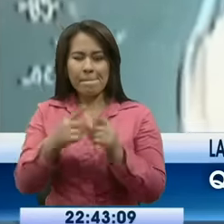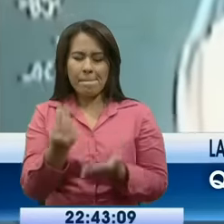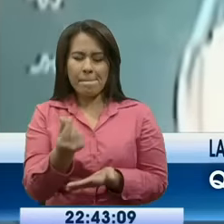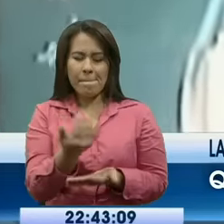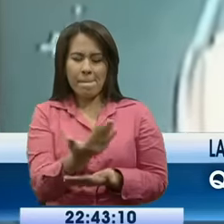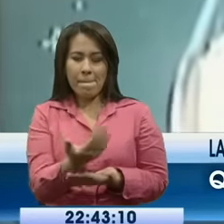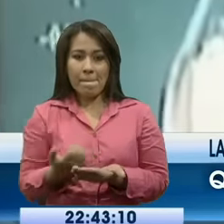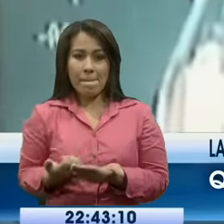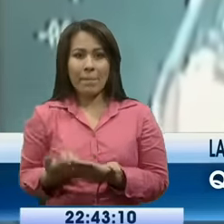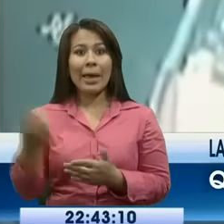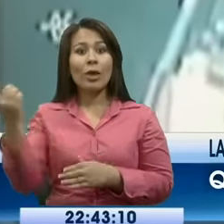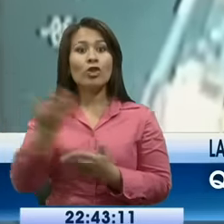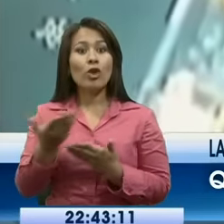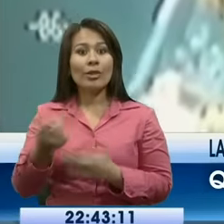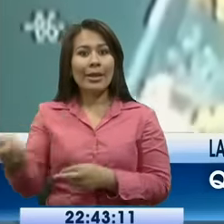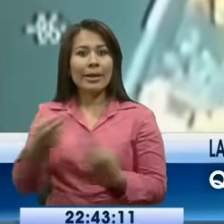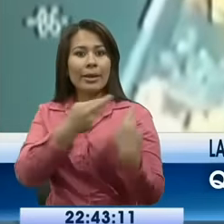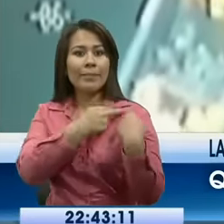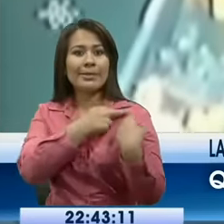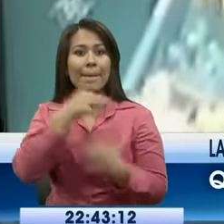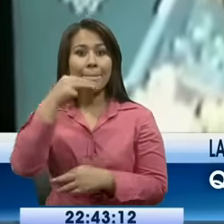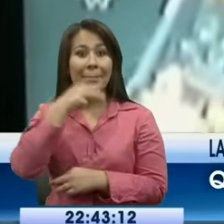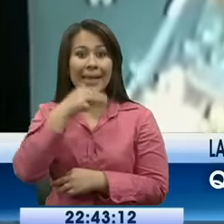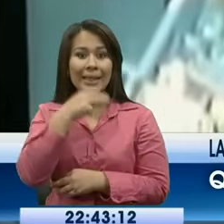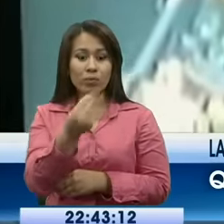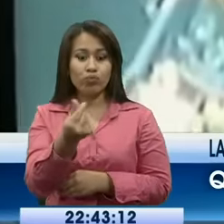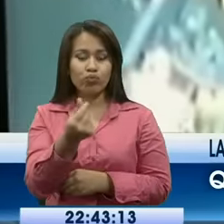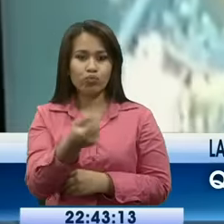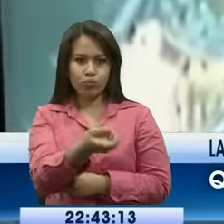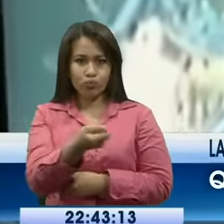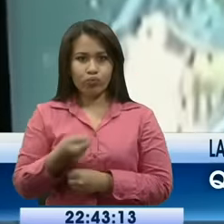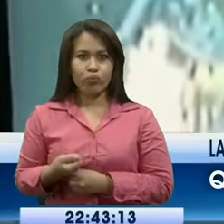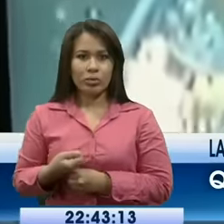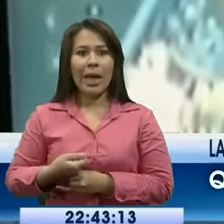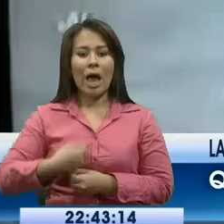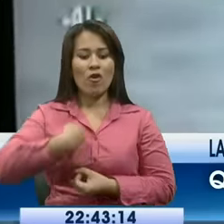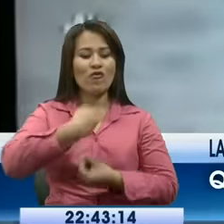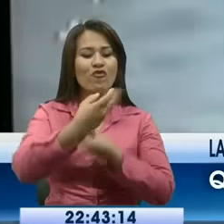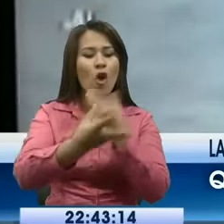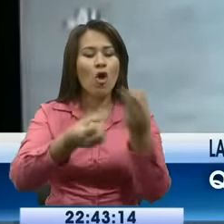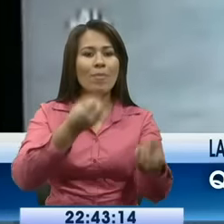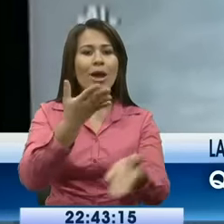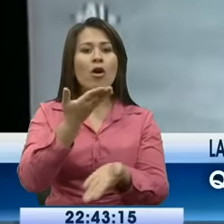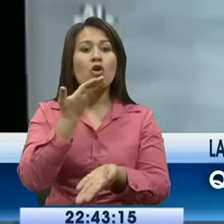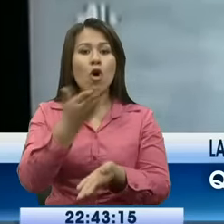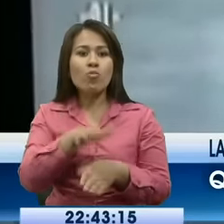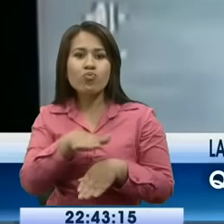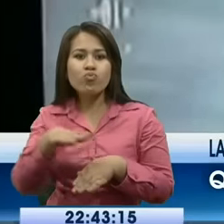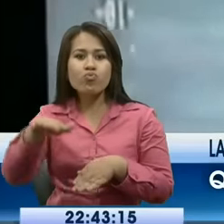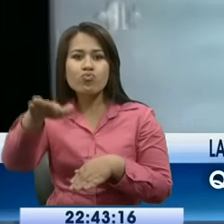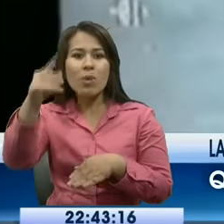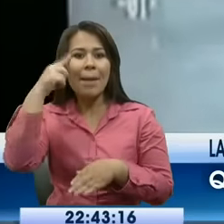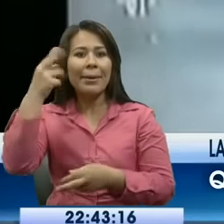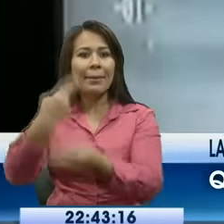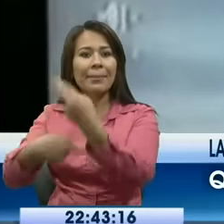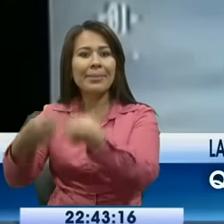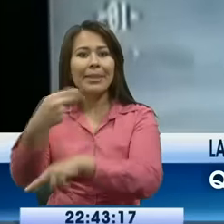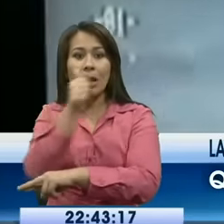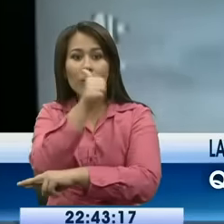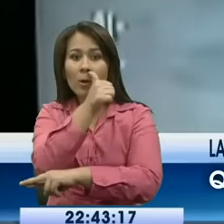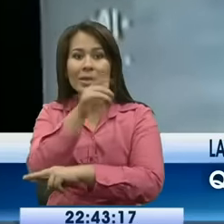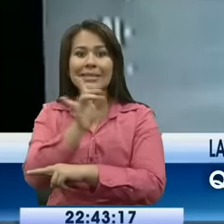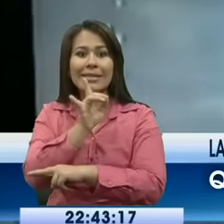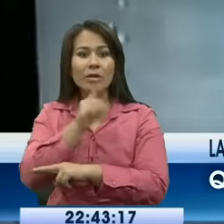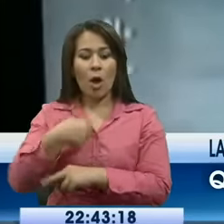en la capitanía del puerto de Manta, él conocía en qué coordenadas estaba realizando el patrullaje, etc. Este